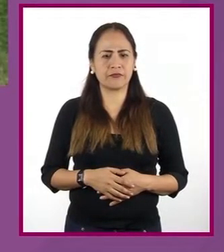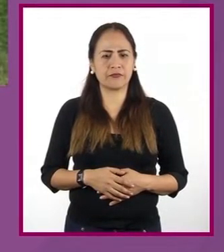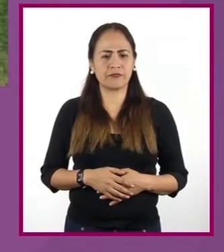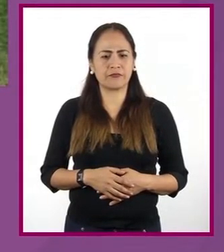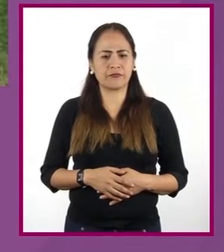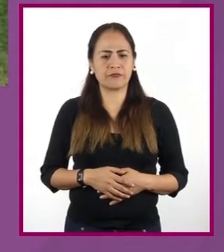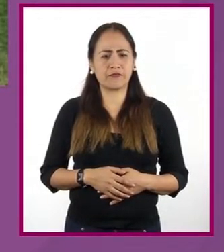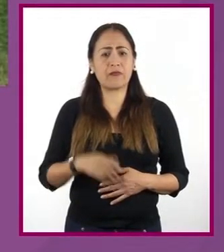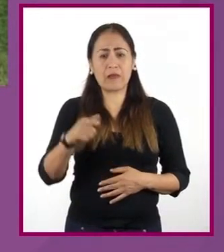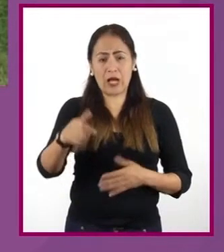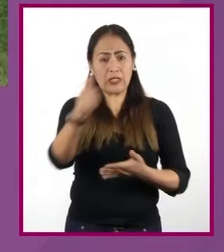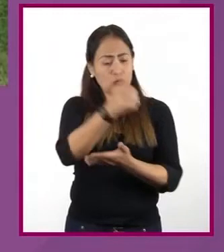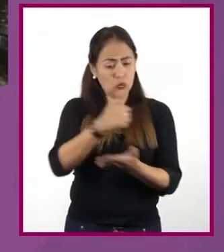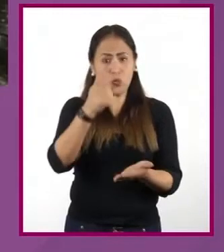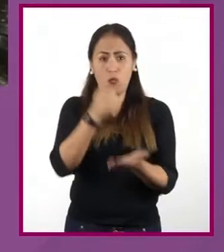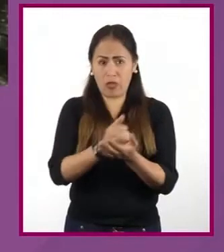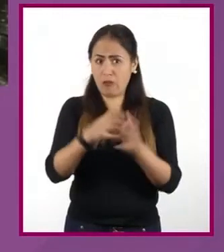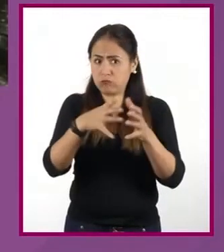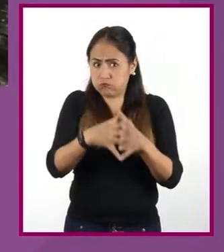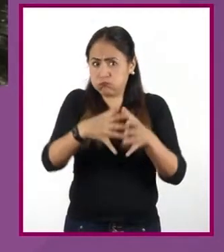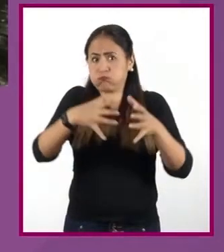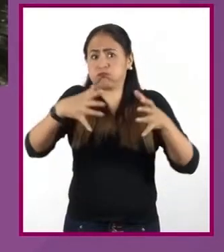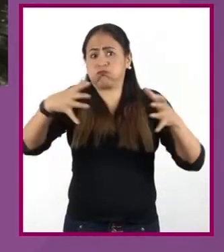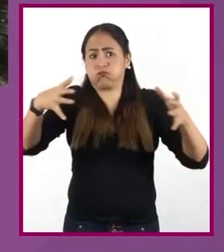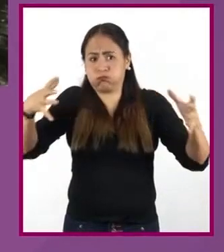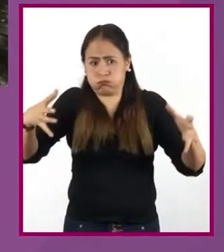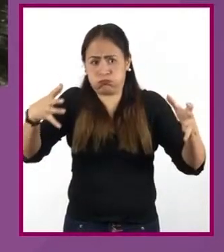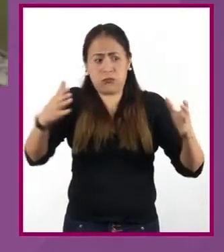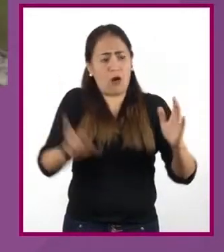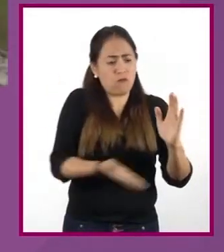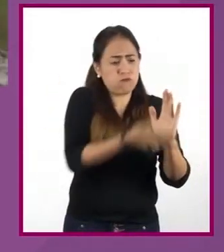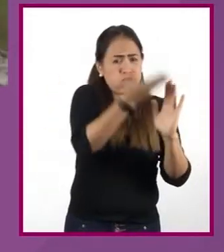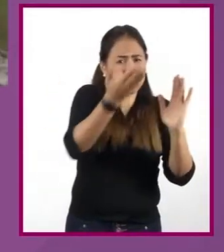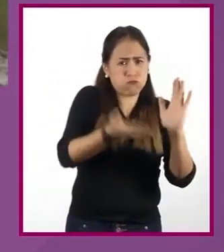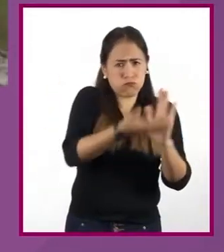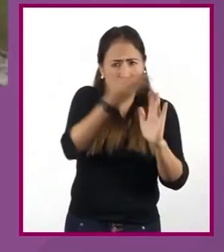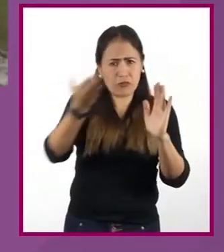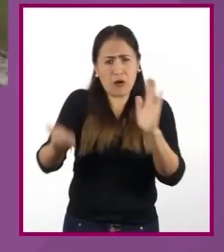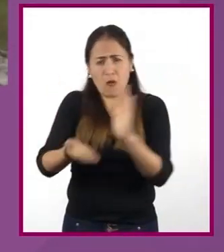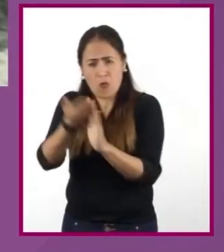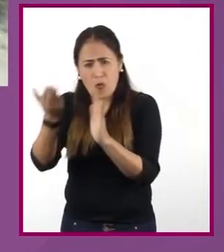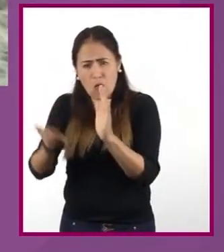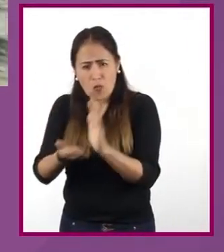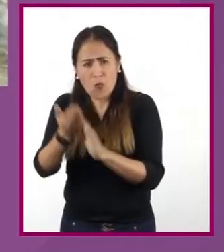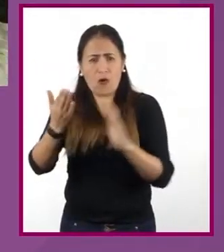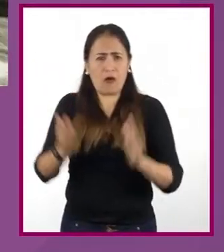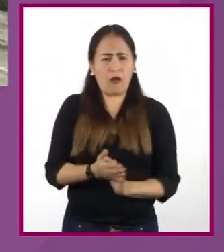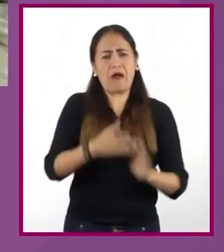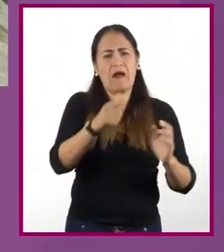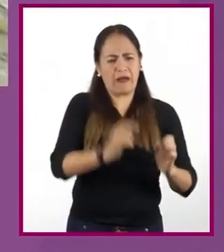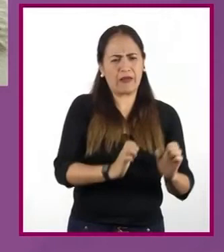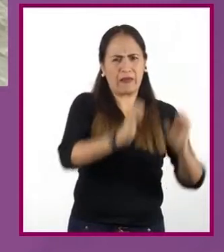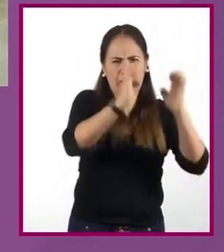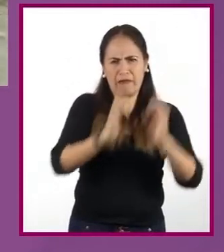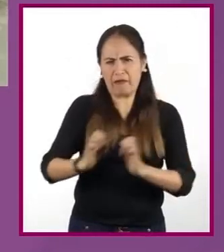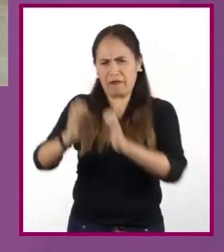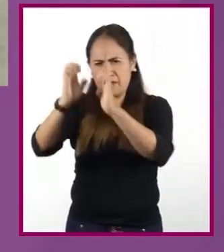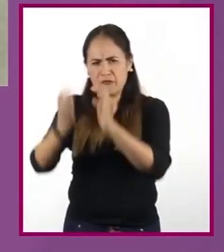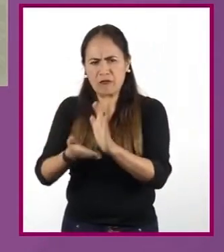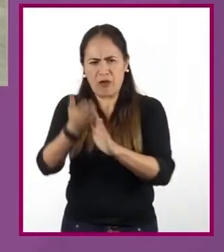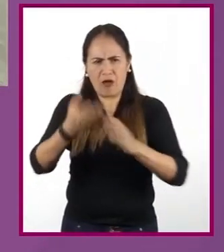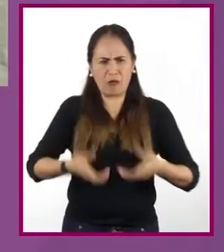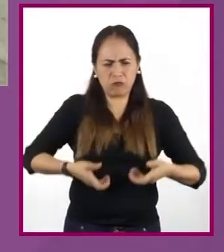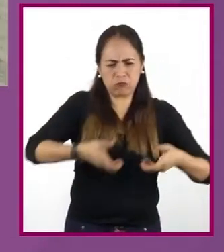Llegó a ser una urbe muy extensa, con grandes edificaciones y recintos comunicados mediante un complejo sistema de